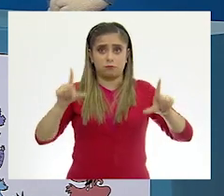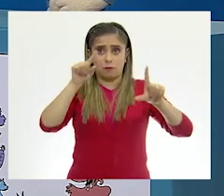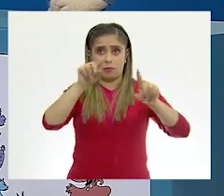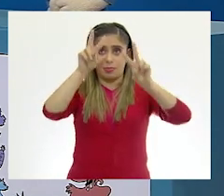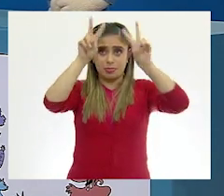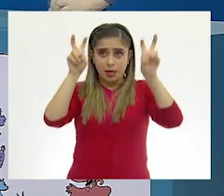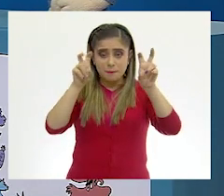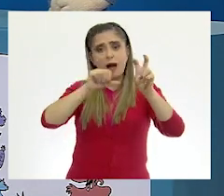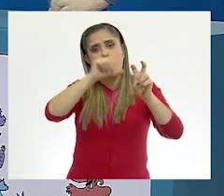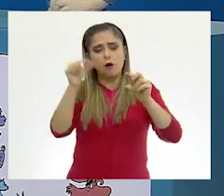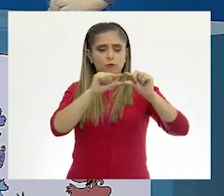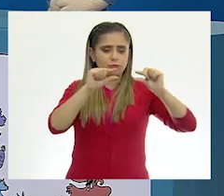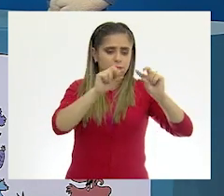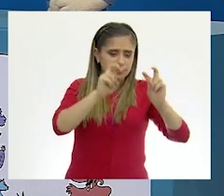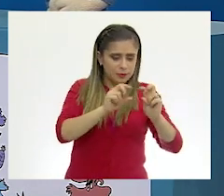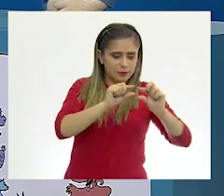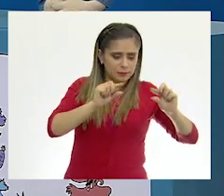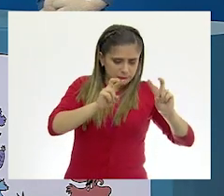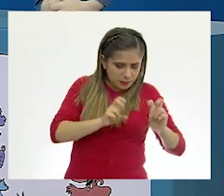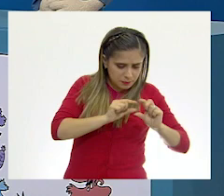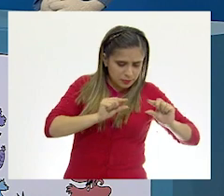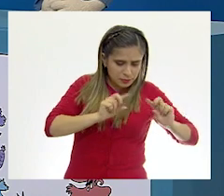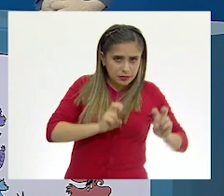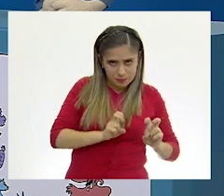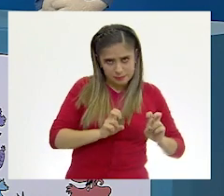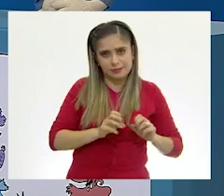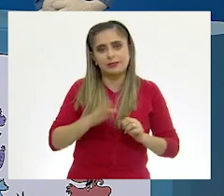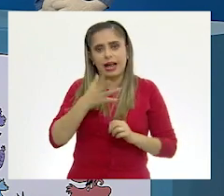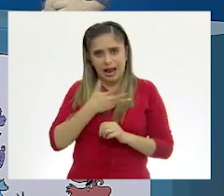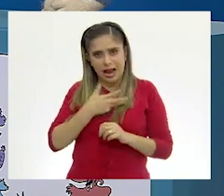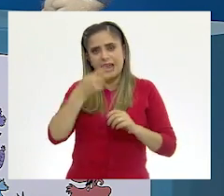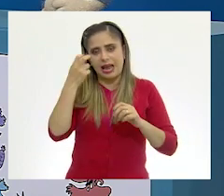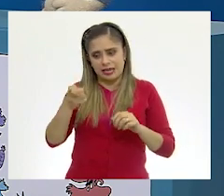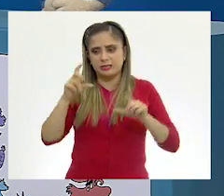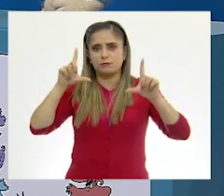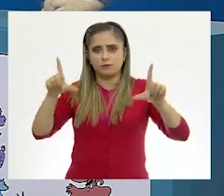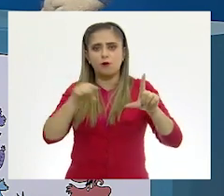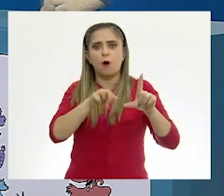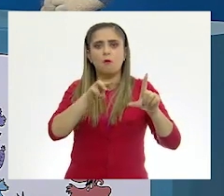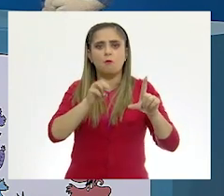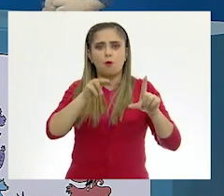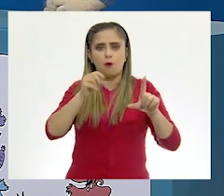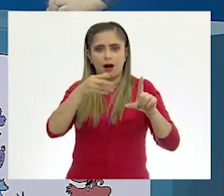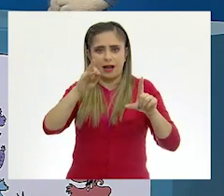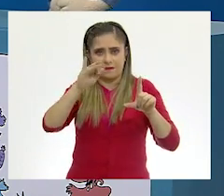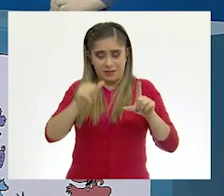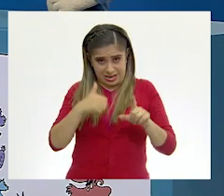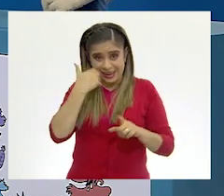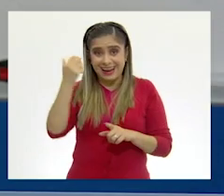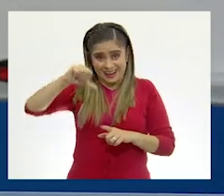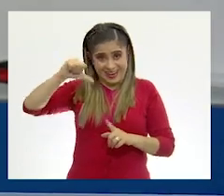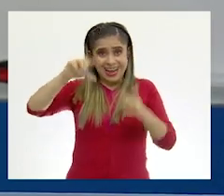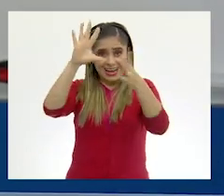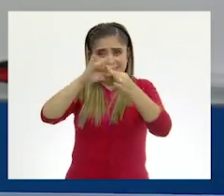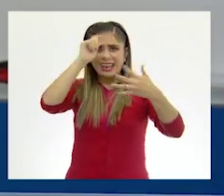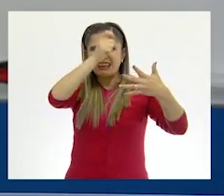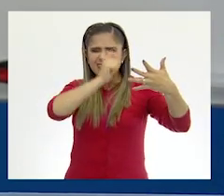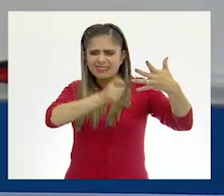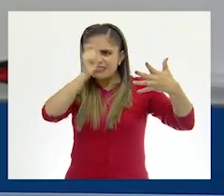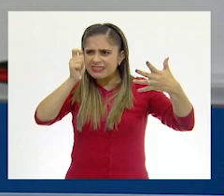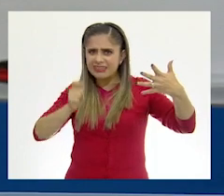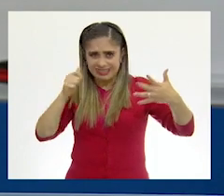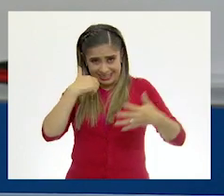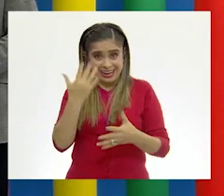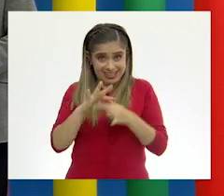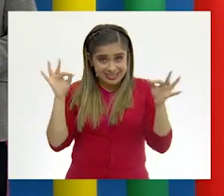les parece si vemos el ejemplo del día de hoy e identificamos juntos las características? ¿Les parece? Sí, claro que